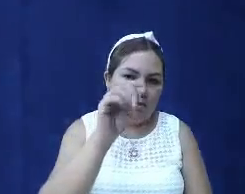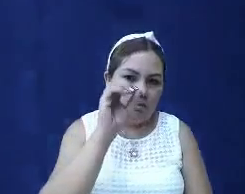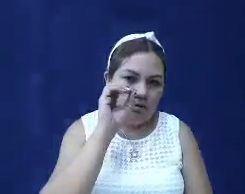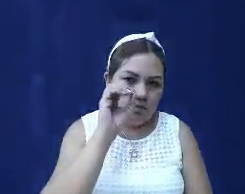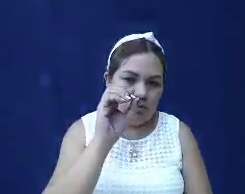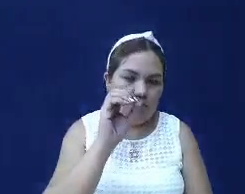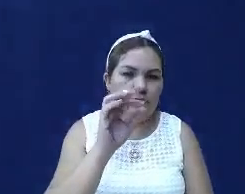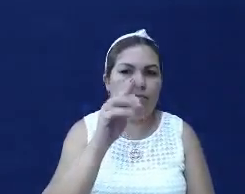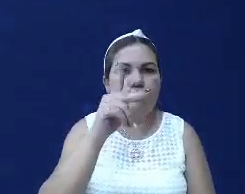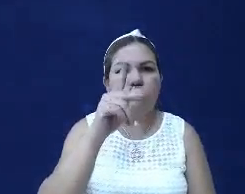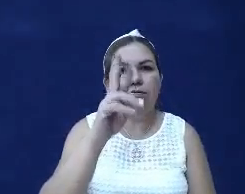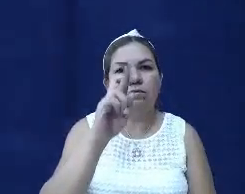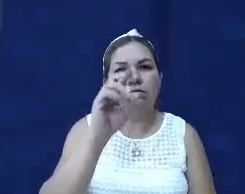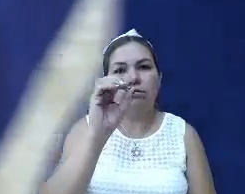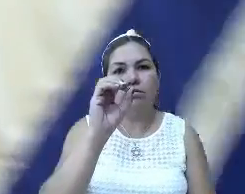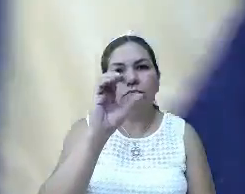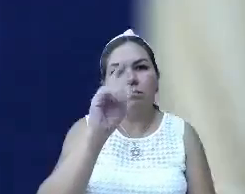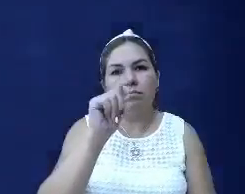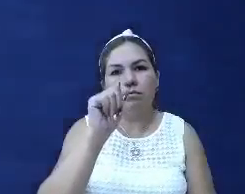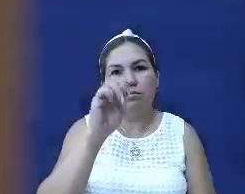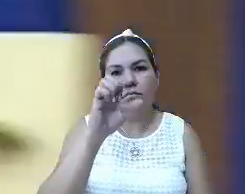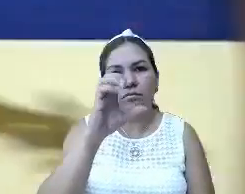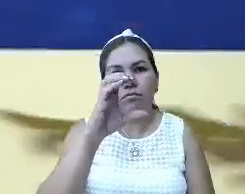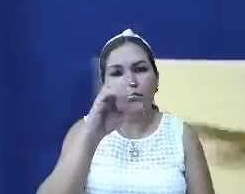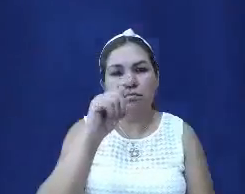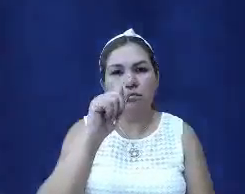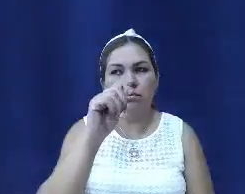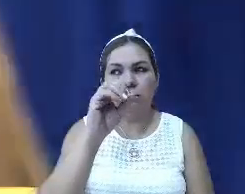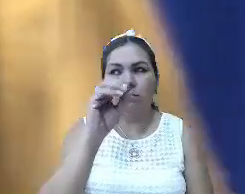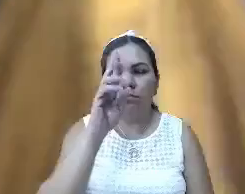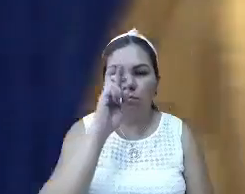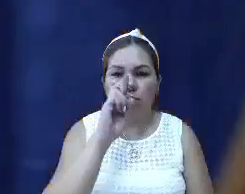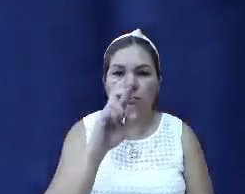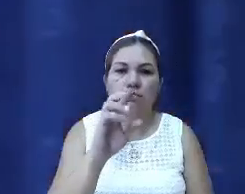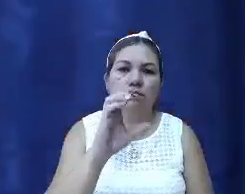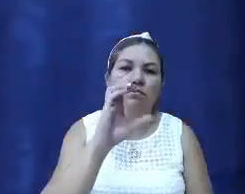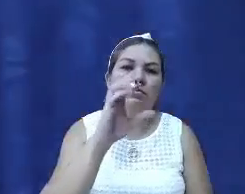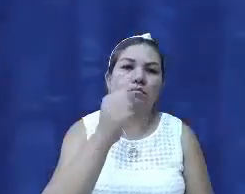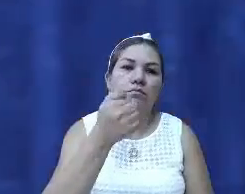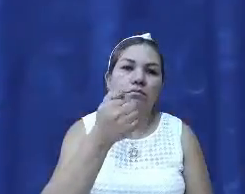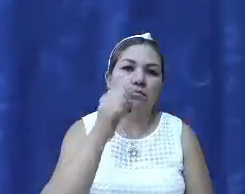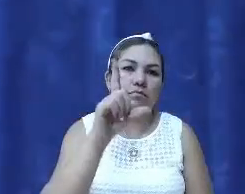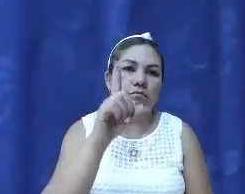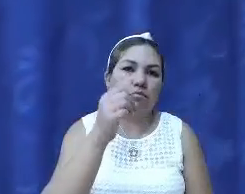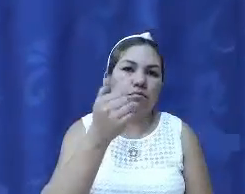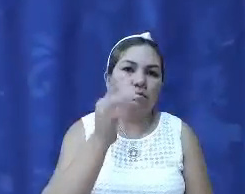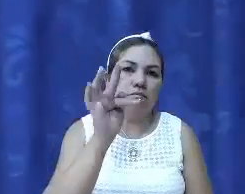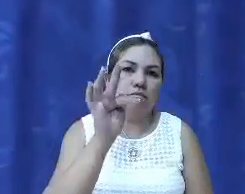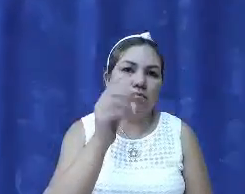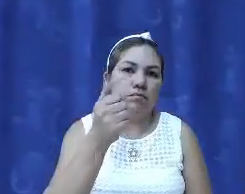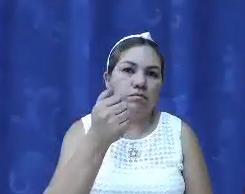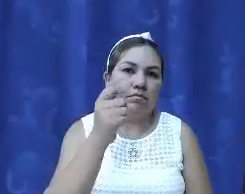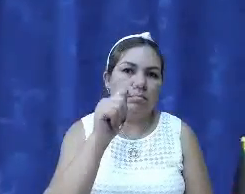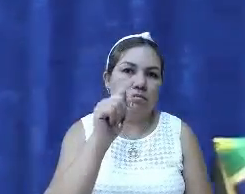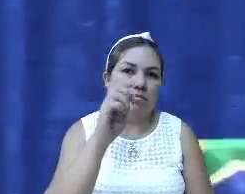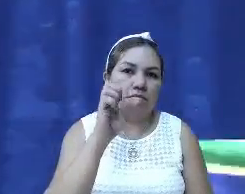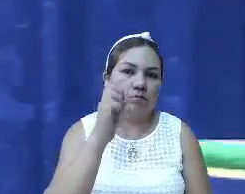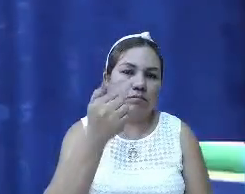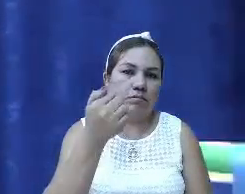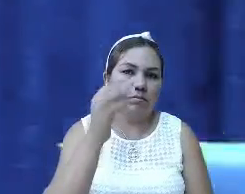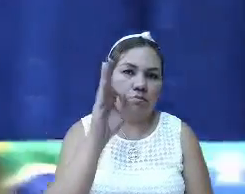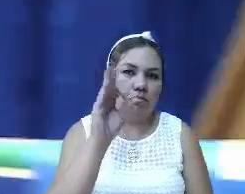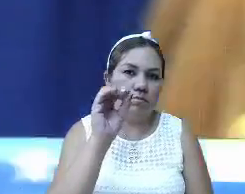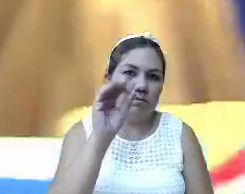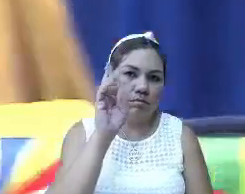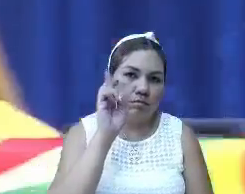Amén. Y venía el diablo con todo tras la mujer, porque la mujer tenía un niño varón en el vientre que